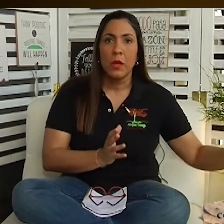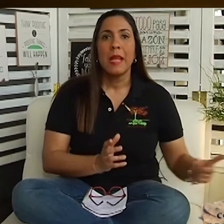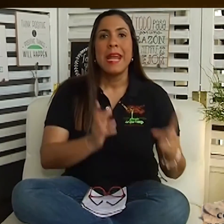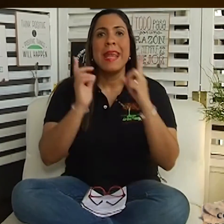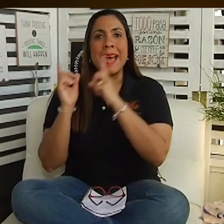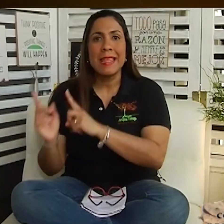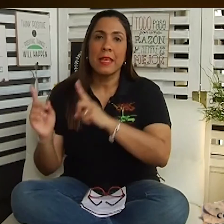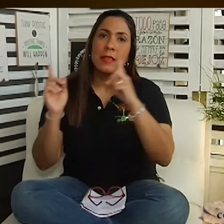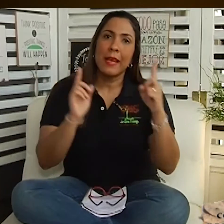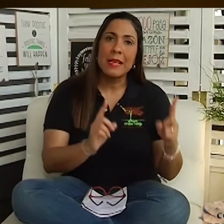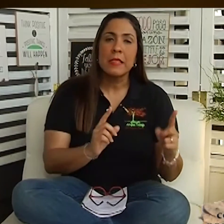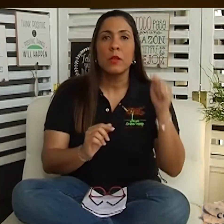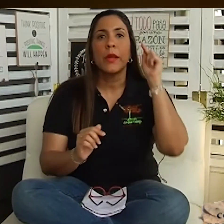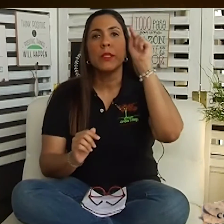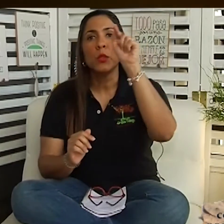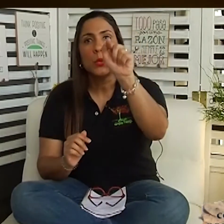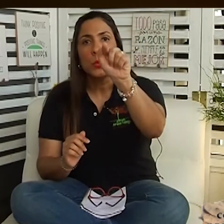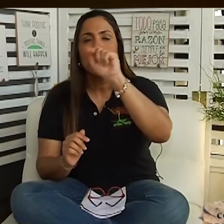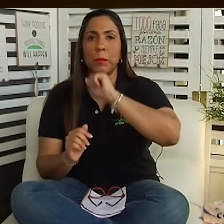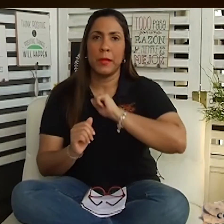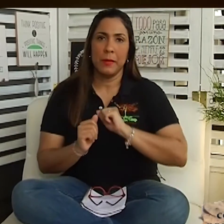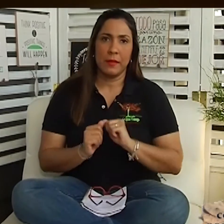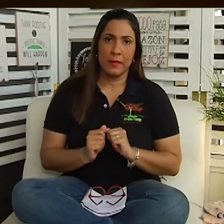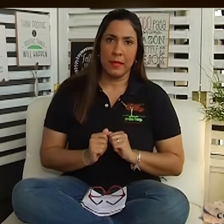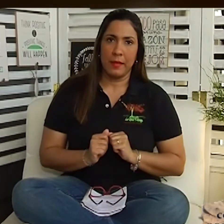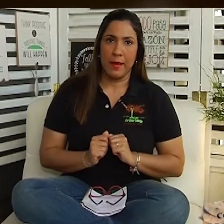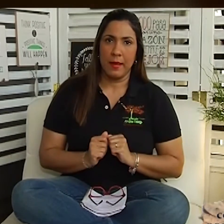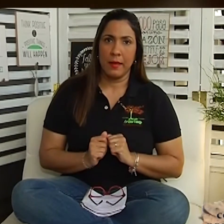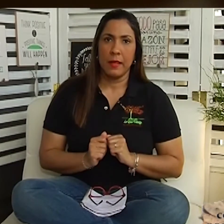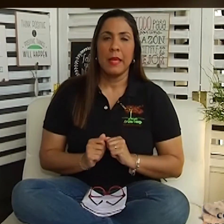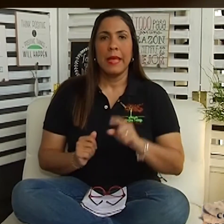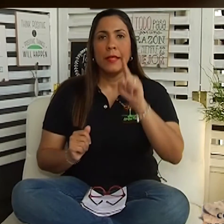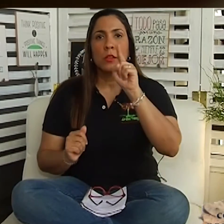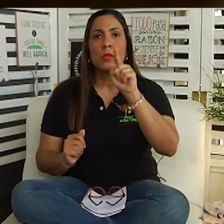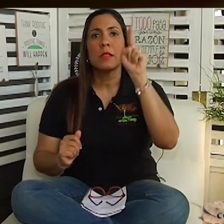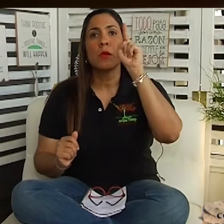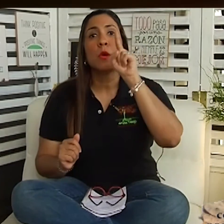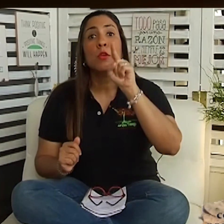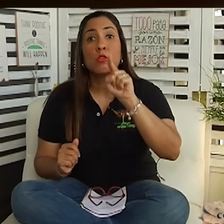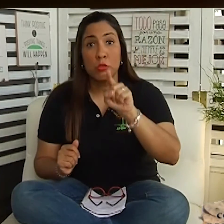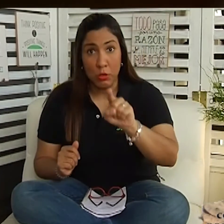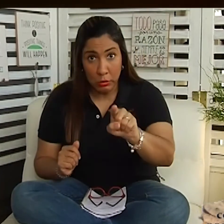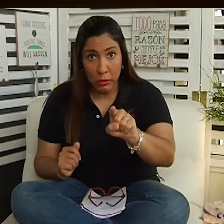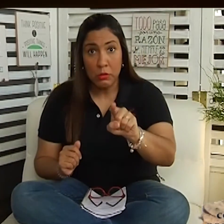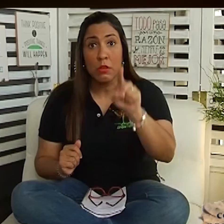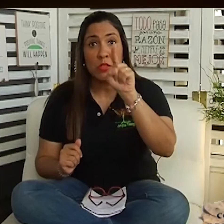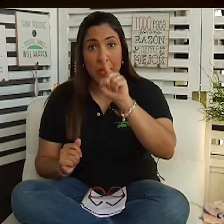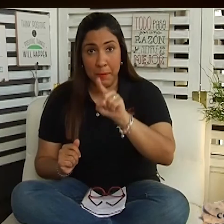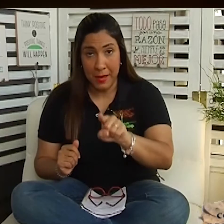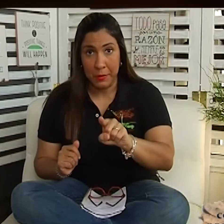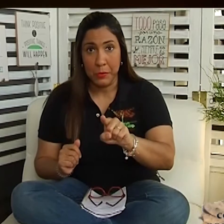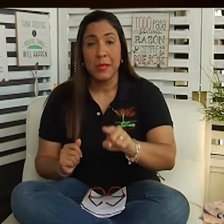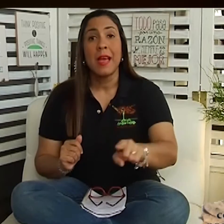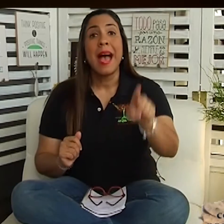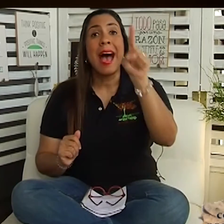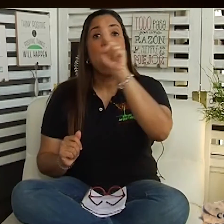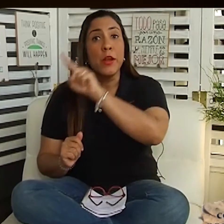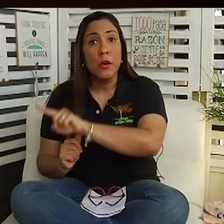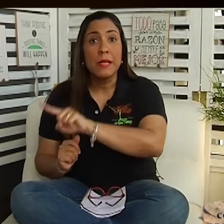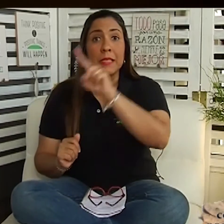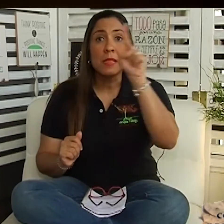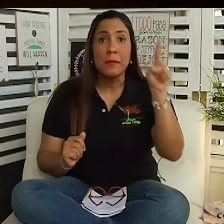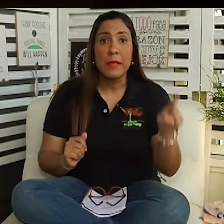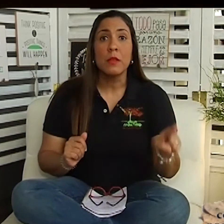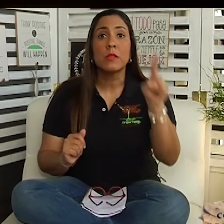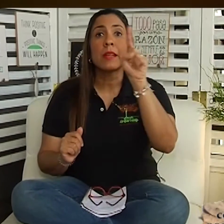aquello. Nadie te hace lo que tú no permites que te hagan. Entonces somos nosotros los llamados a